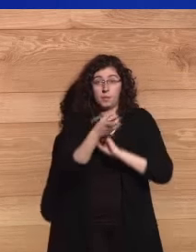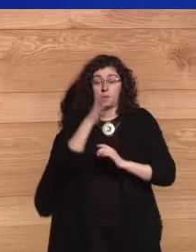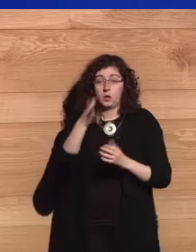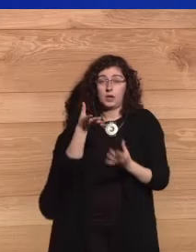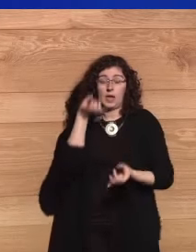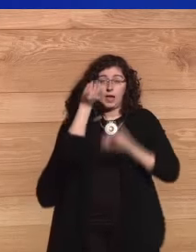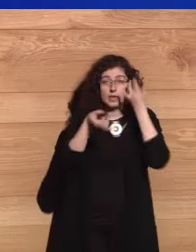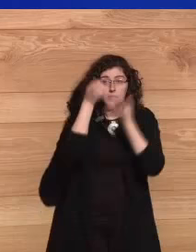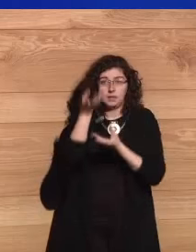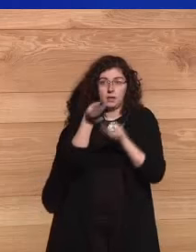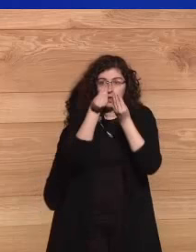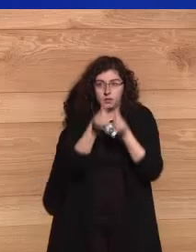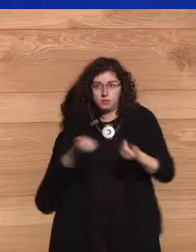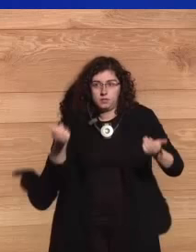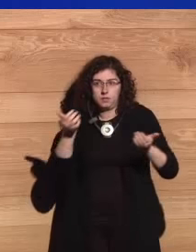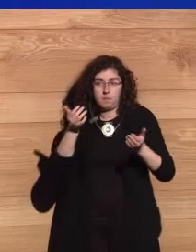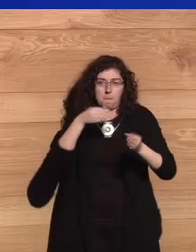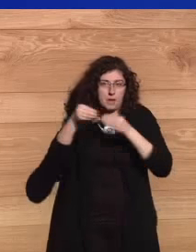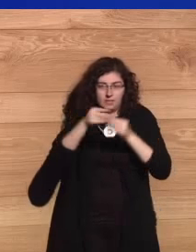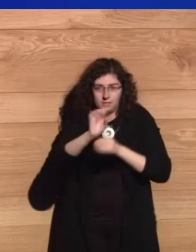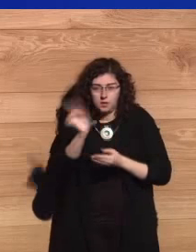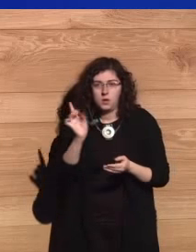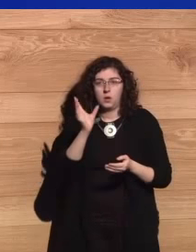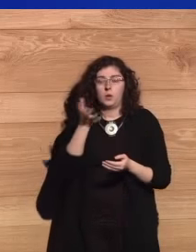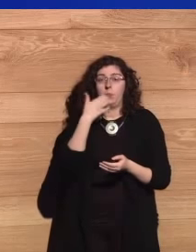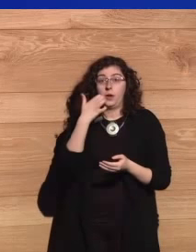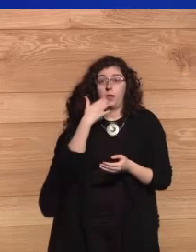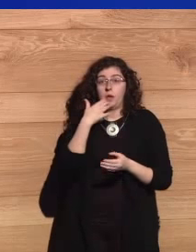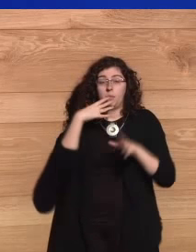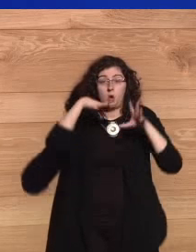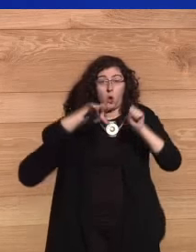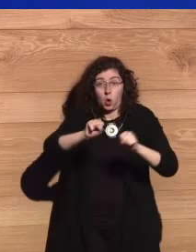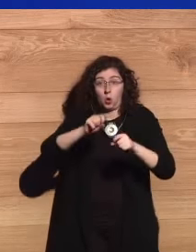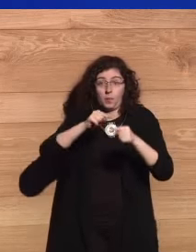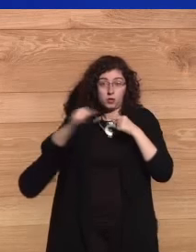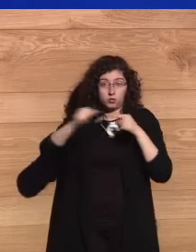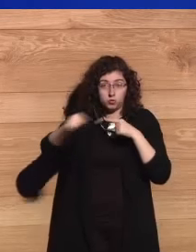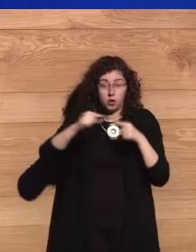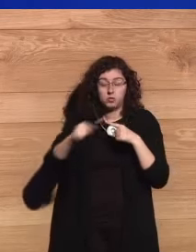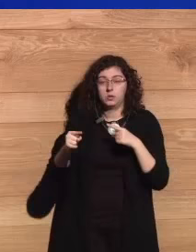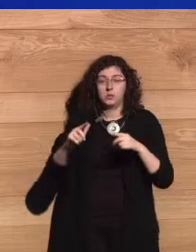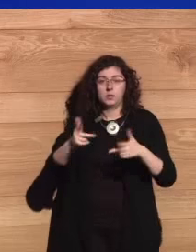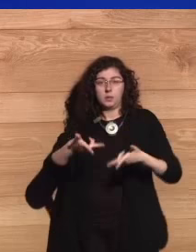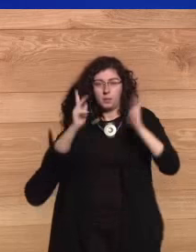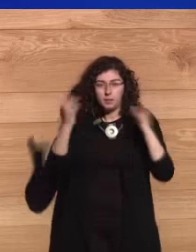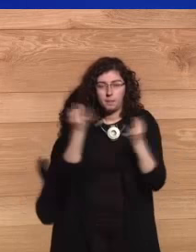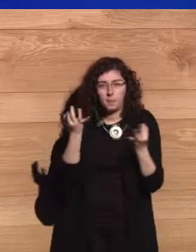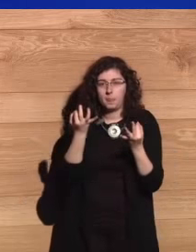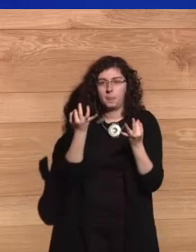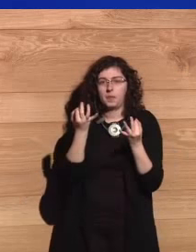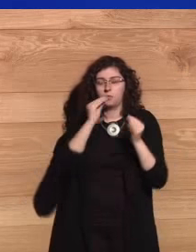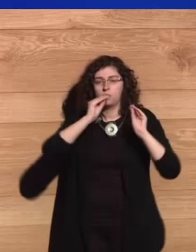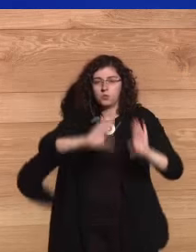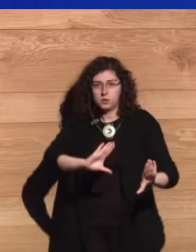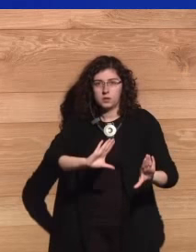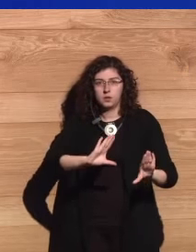no materiales. Por ejemplo, las compras en línea permiten hoy día el